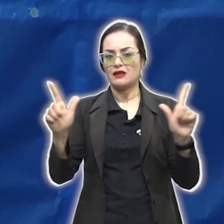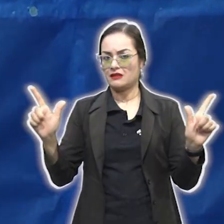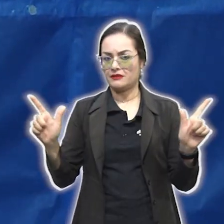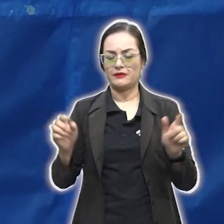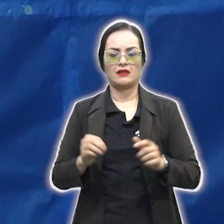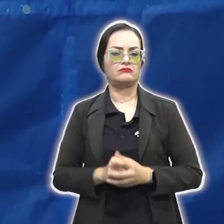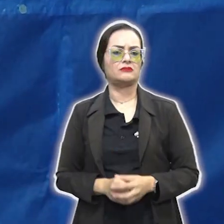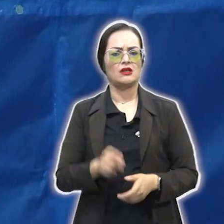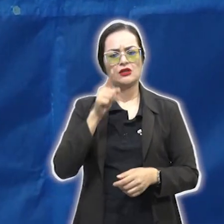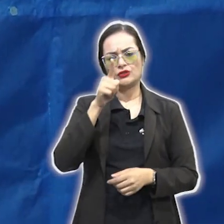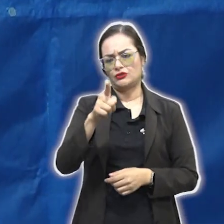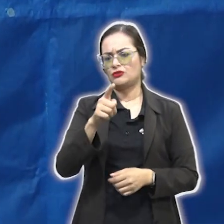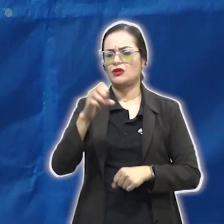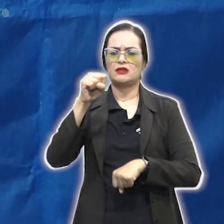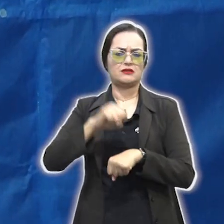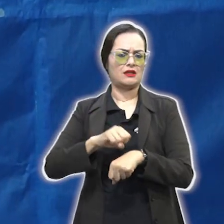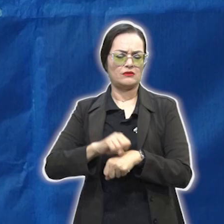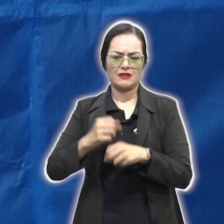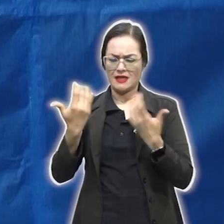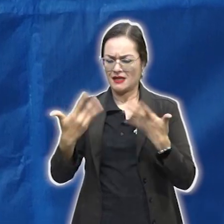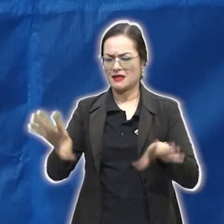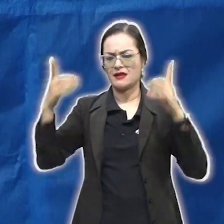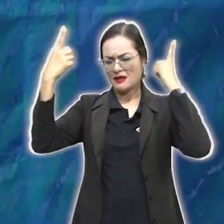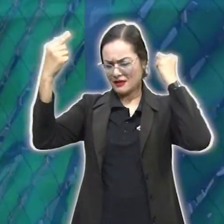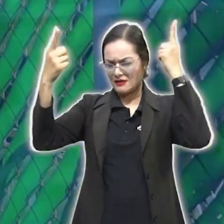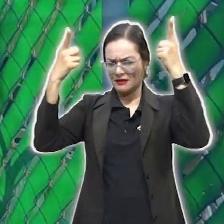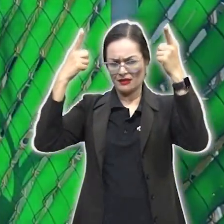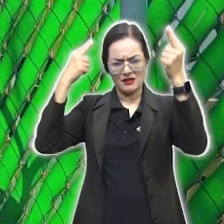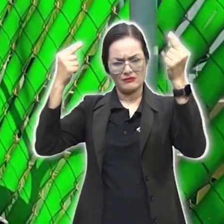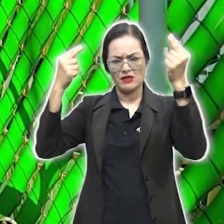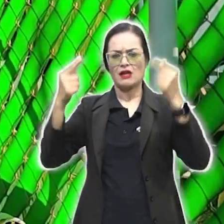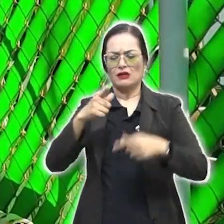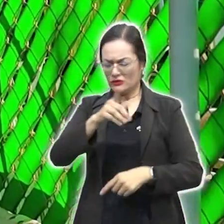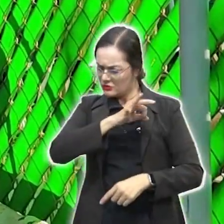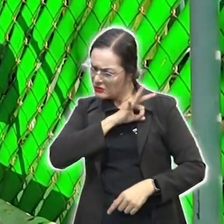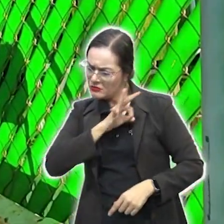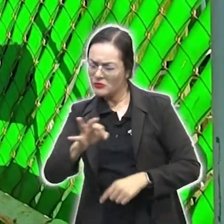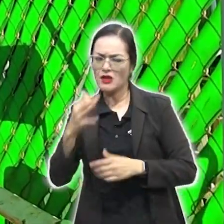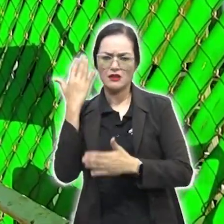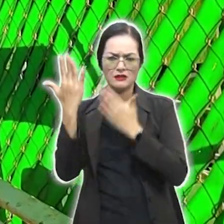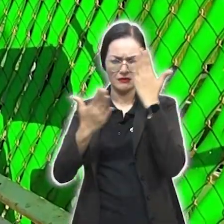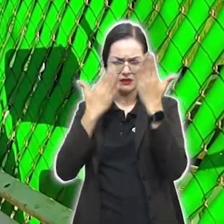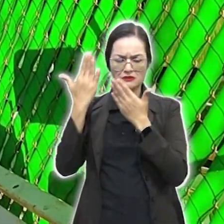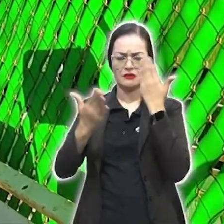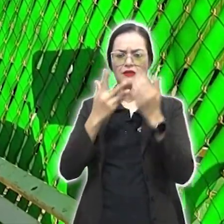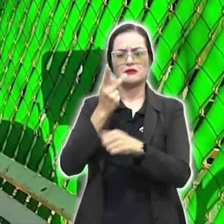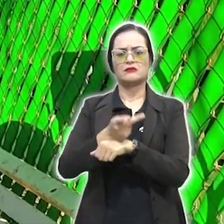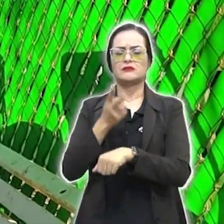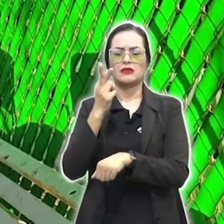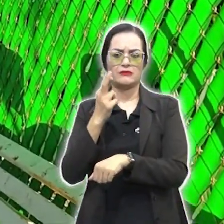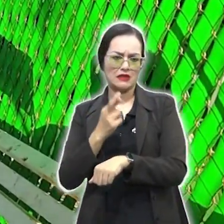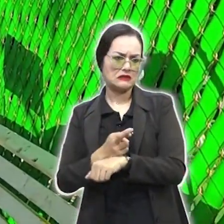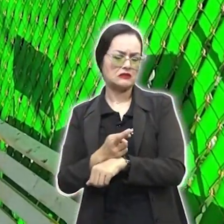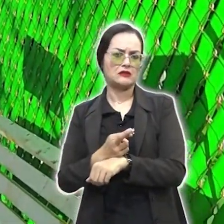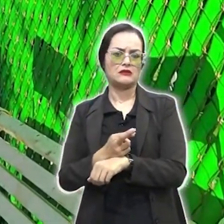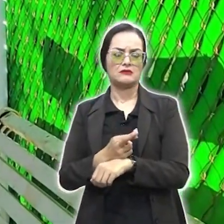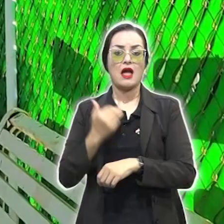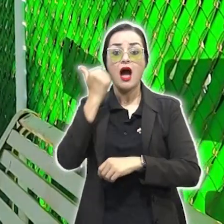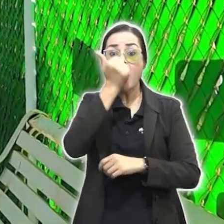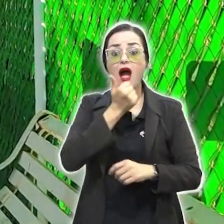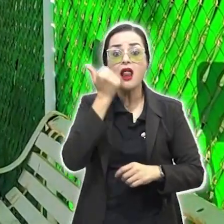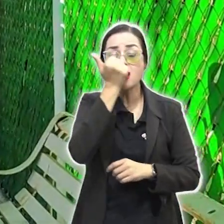secundaria, ellos pueden inscribirse y, por ejemplo, tenemos un alumno de 69 años, 40